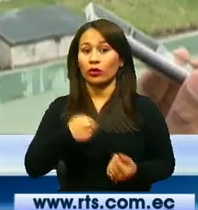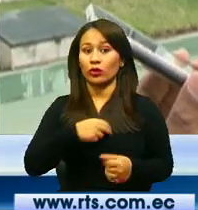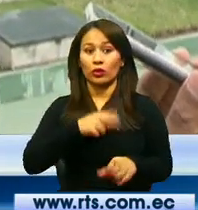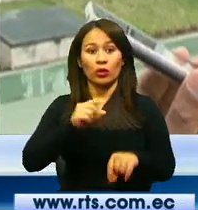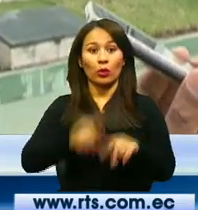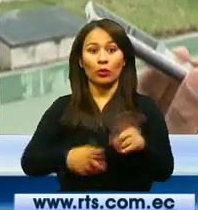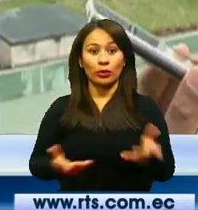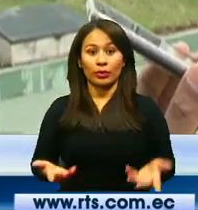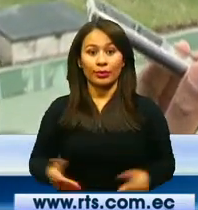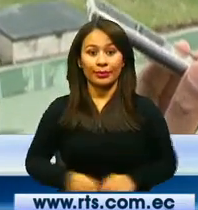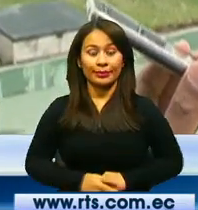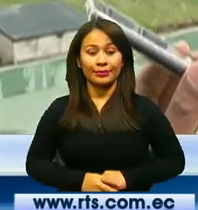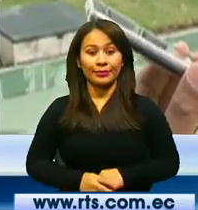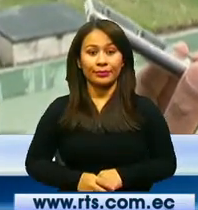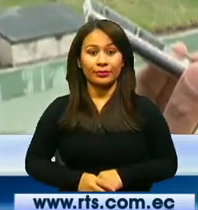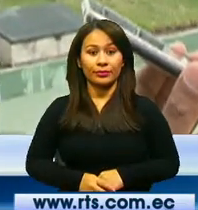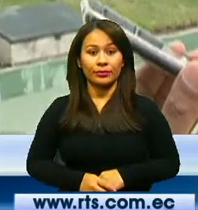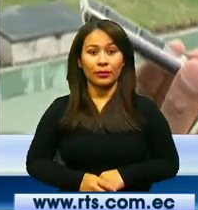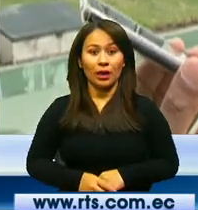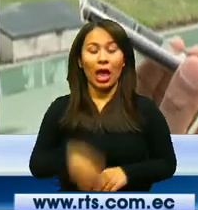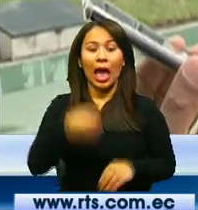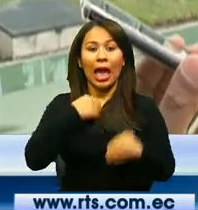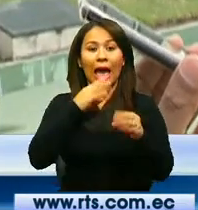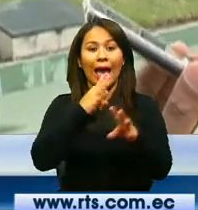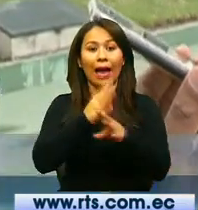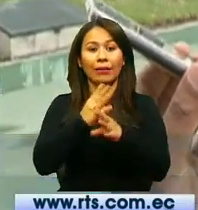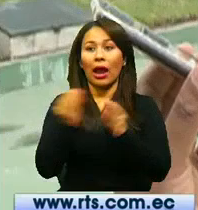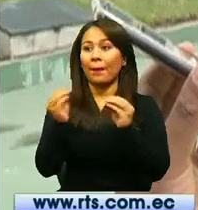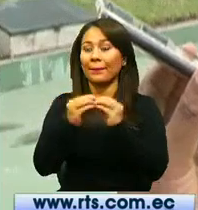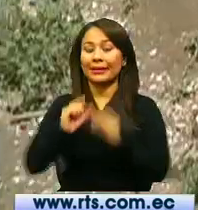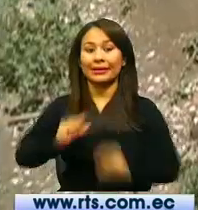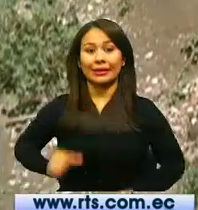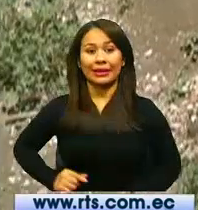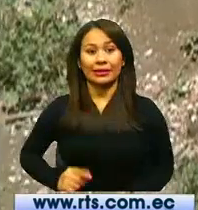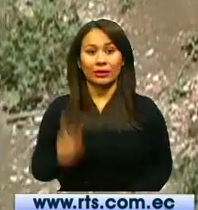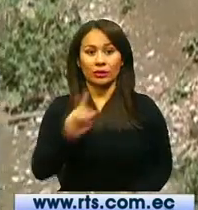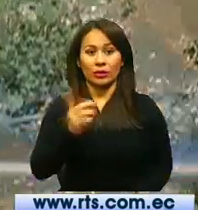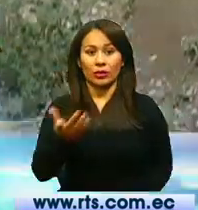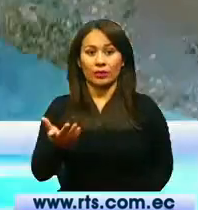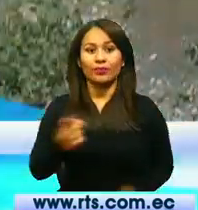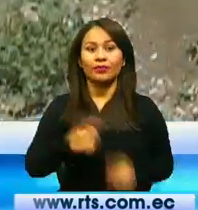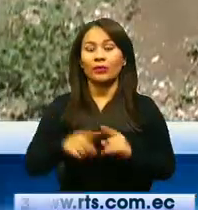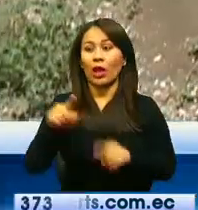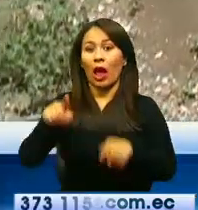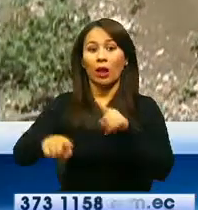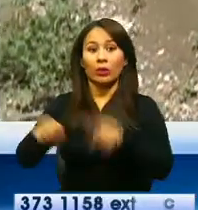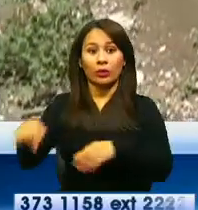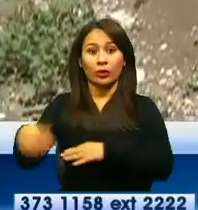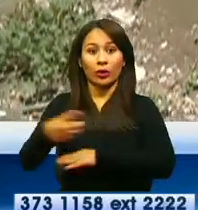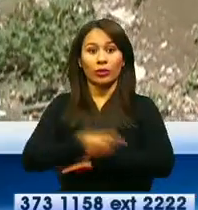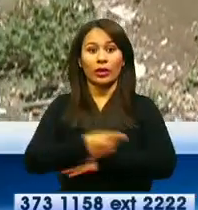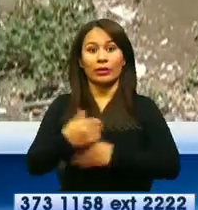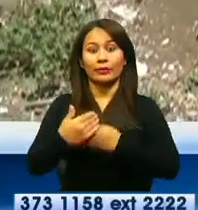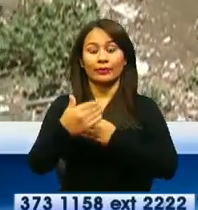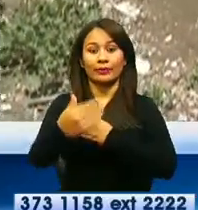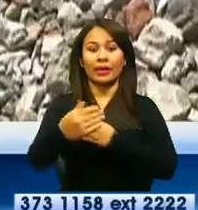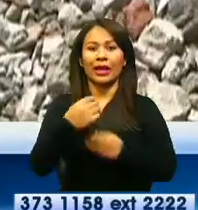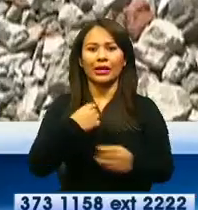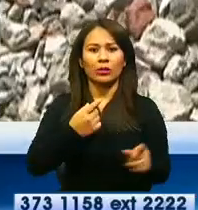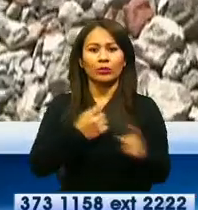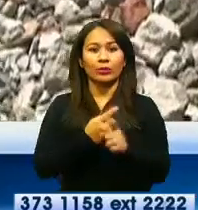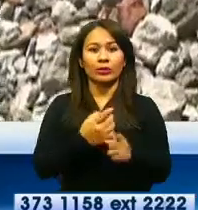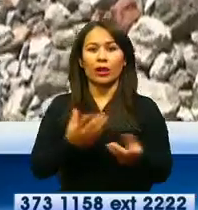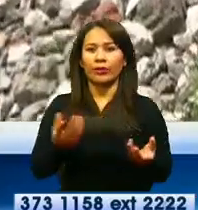dar pormenores, igualmente no podemos hacer apreciaciones. Seguramente algunos días les tomará salir del cuadro en el que fueron